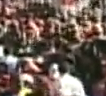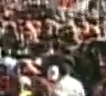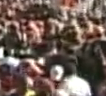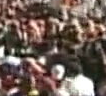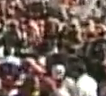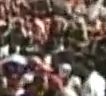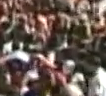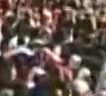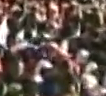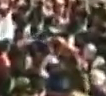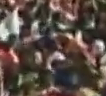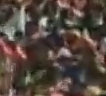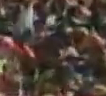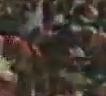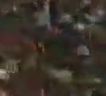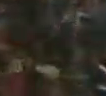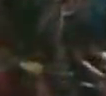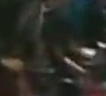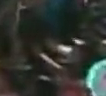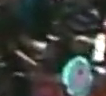transmisión.